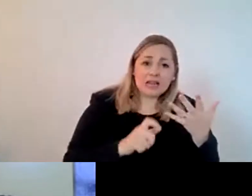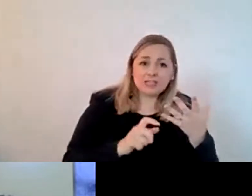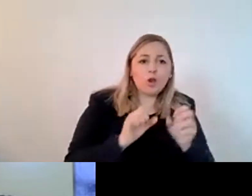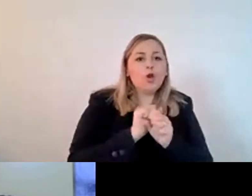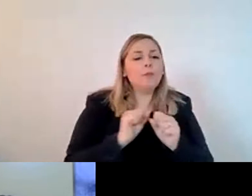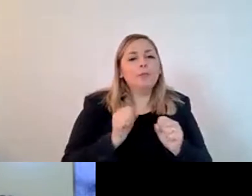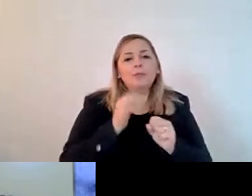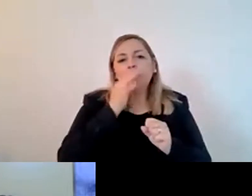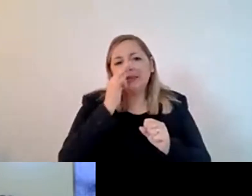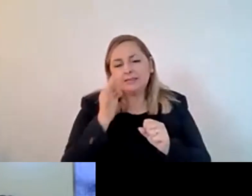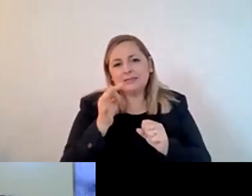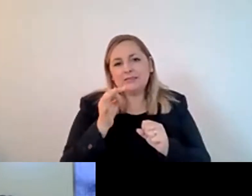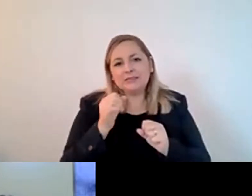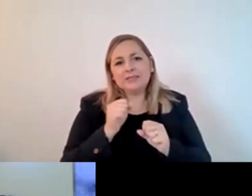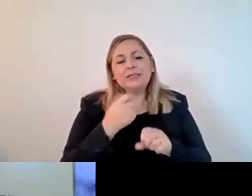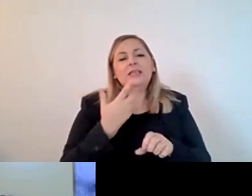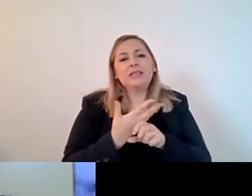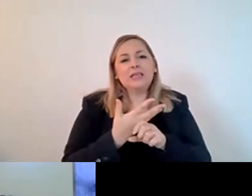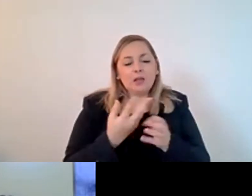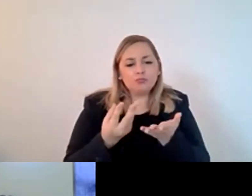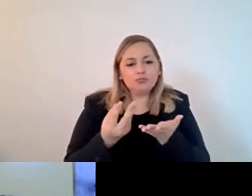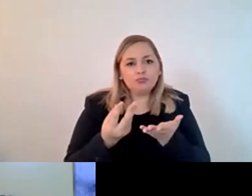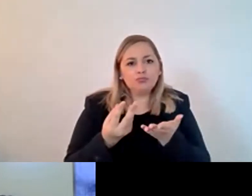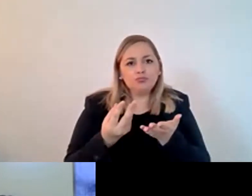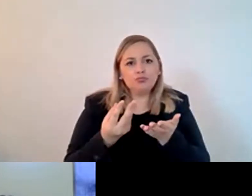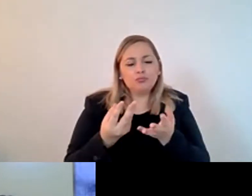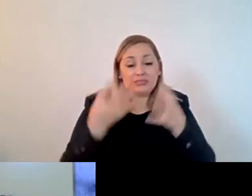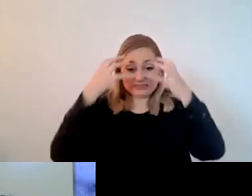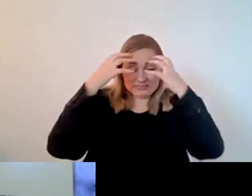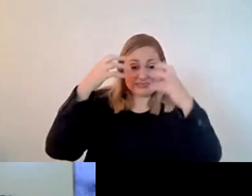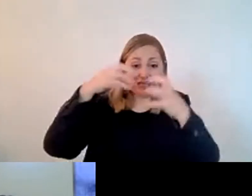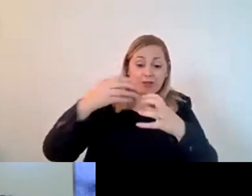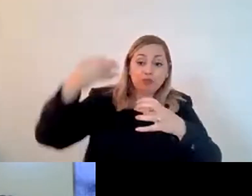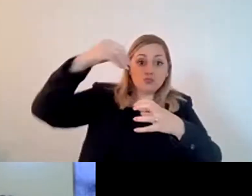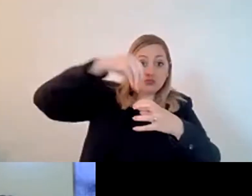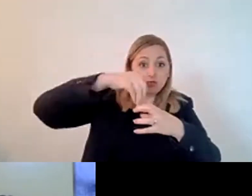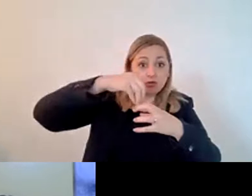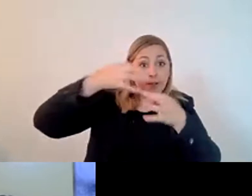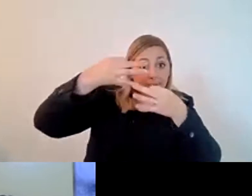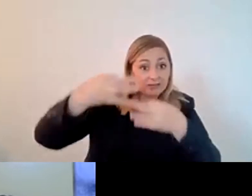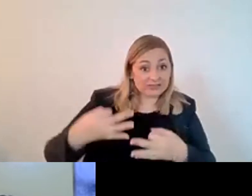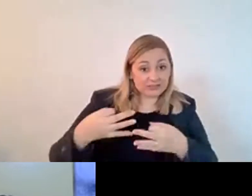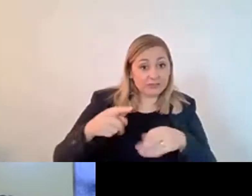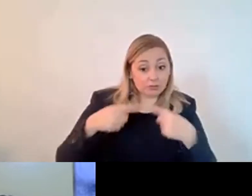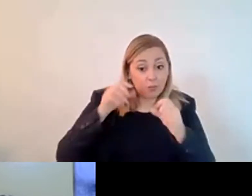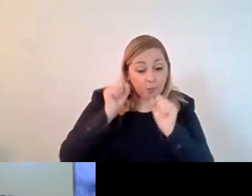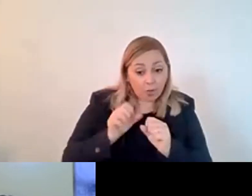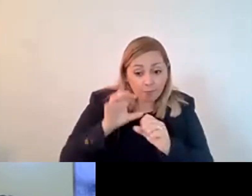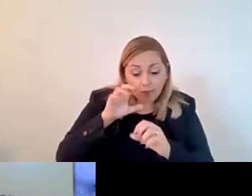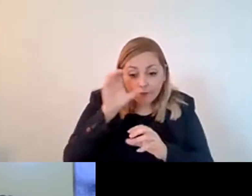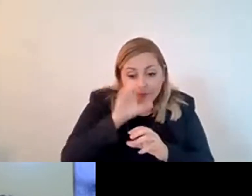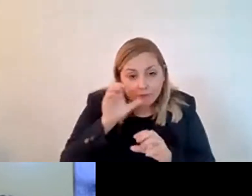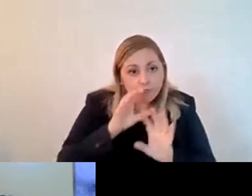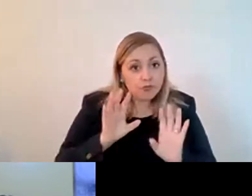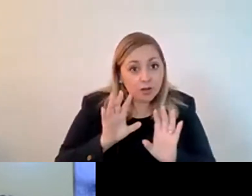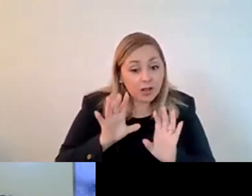podemos decir que hay una localización cerebral específica donde podamos buscar, y es